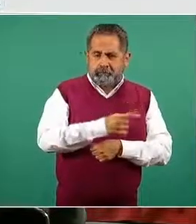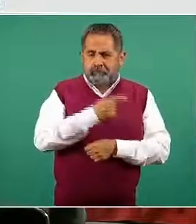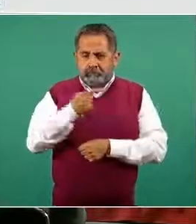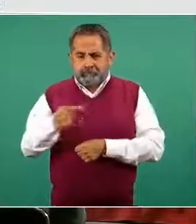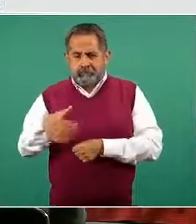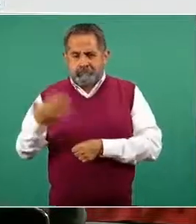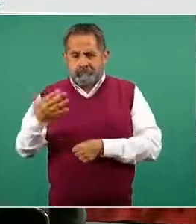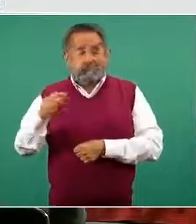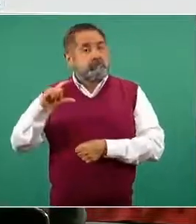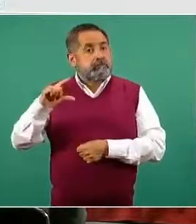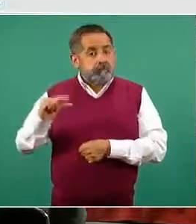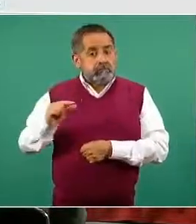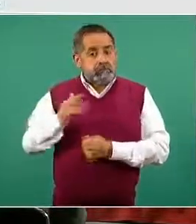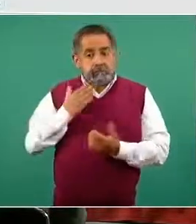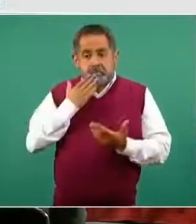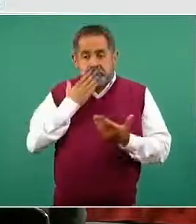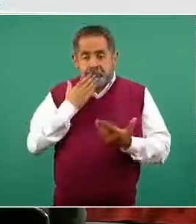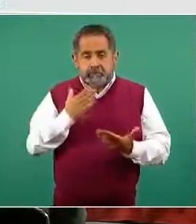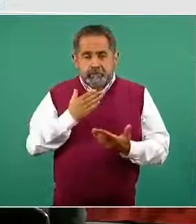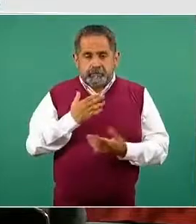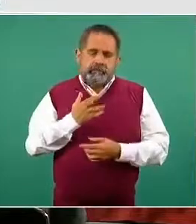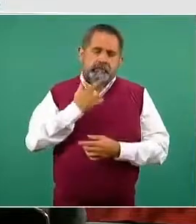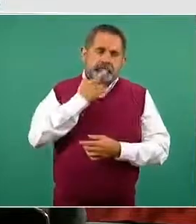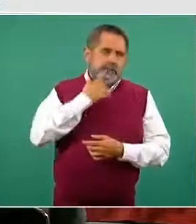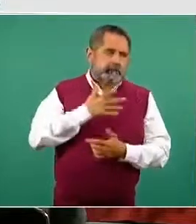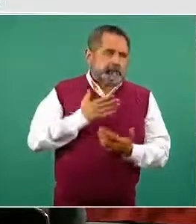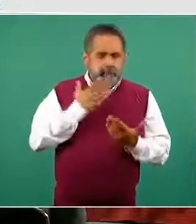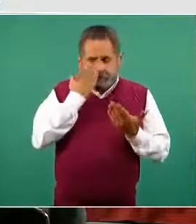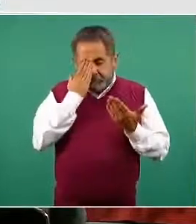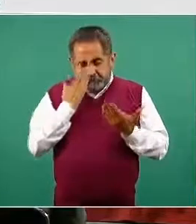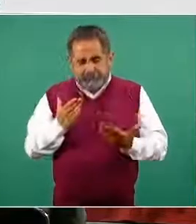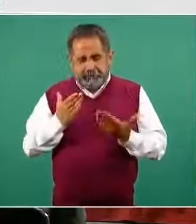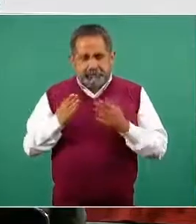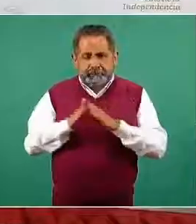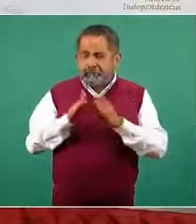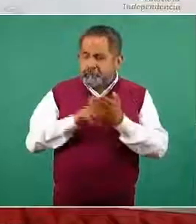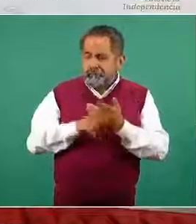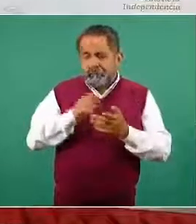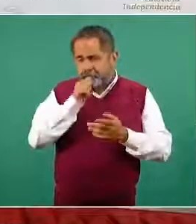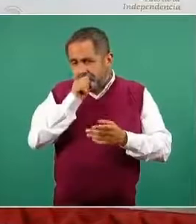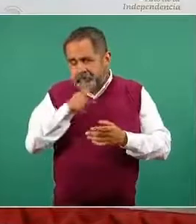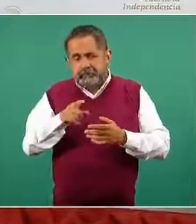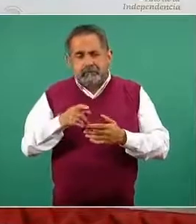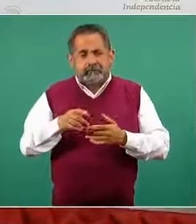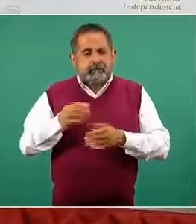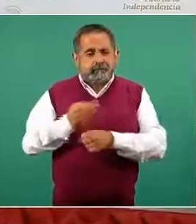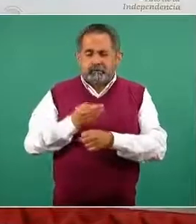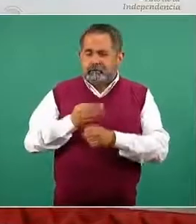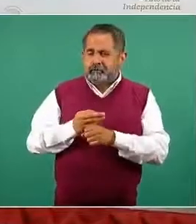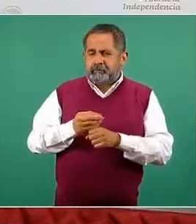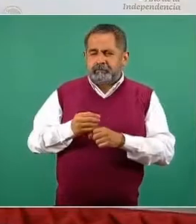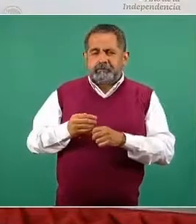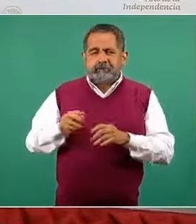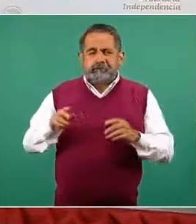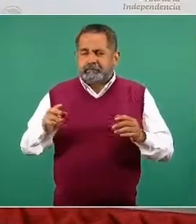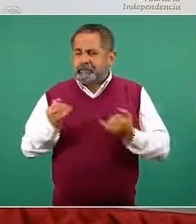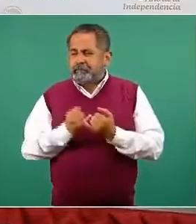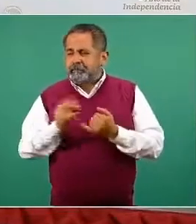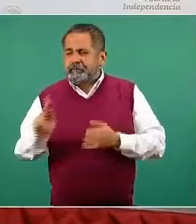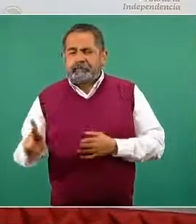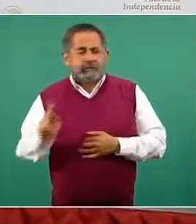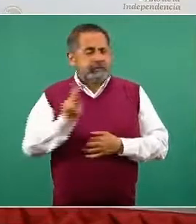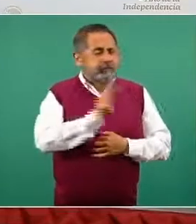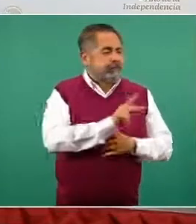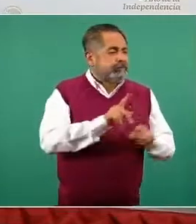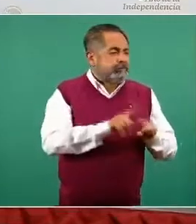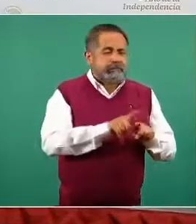es importante seguir disminuyendo. Estamos en cifras base de cuando empezaba